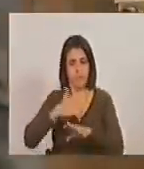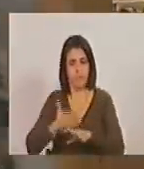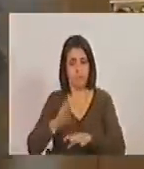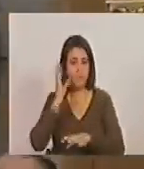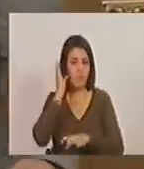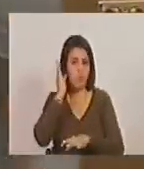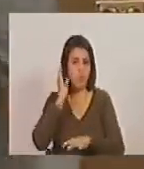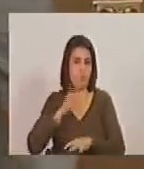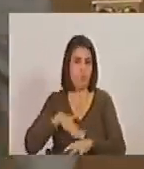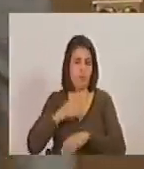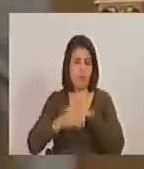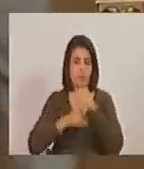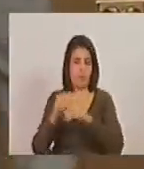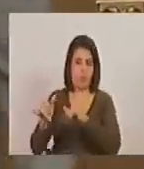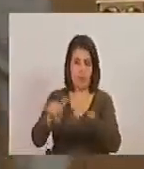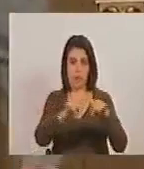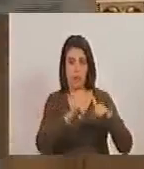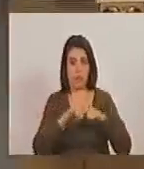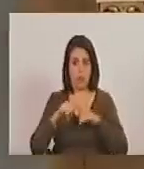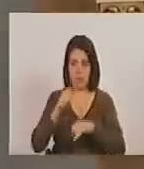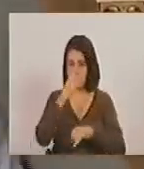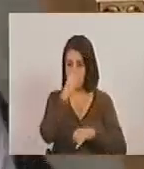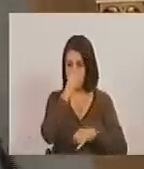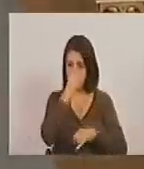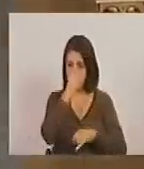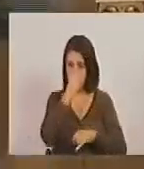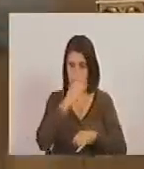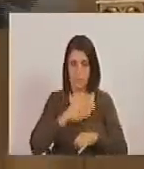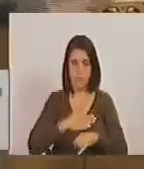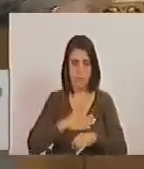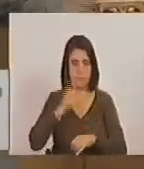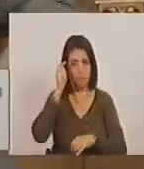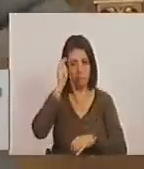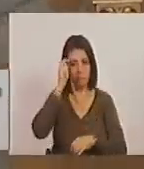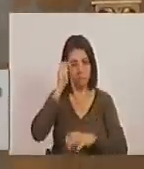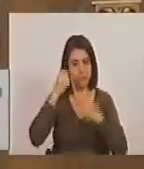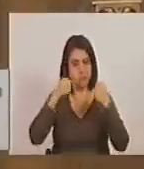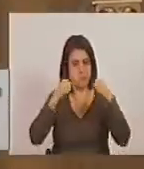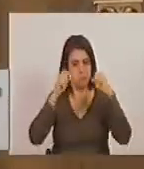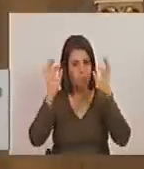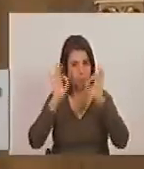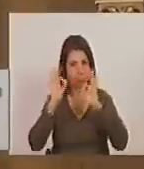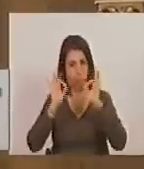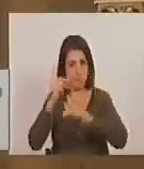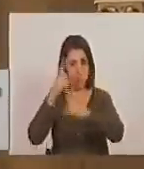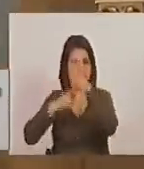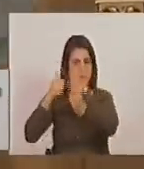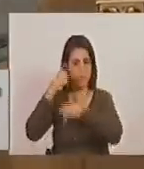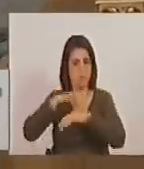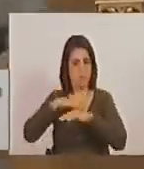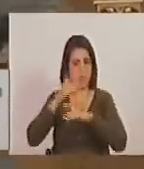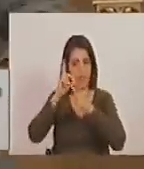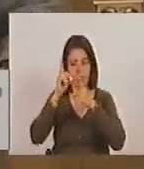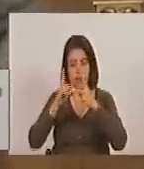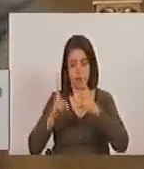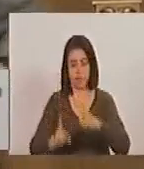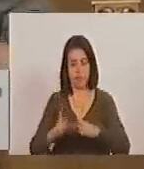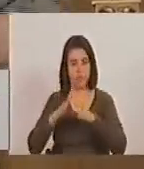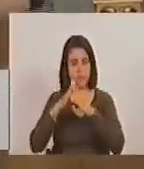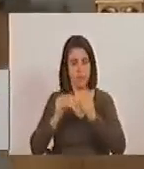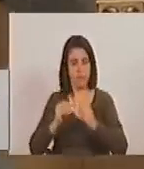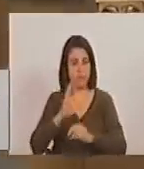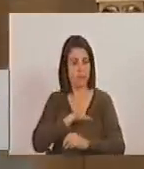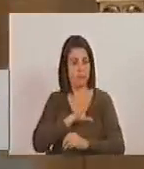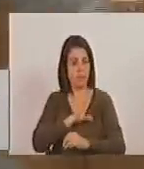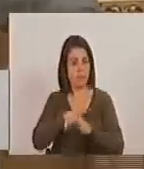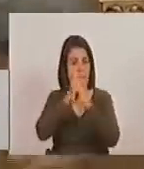la mujer pueda ejercer la igualdad. Es una cosa que para mí era teórica, yo no lo sufría, y me lo enseñó con detalle la